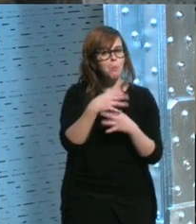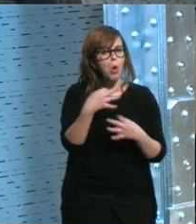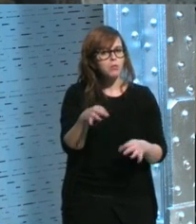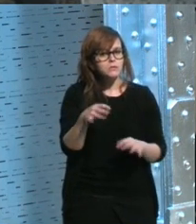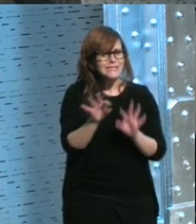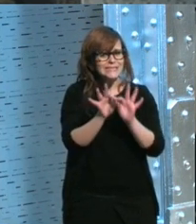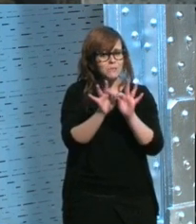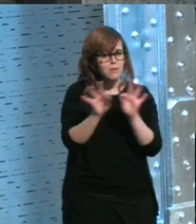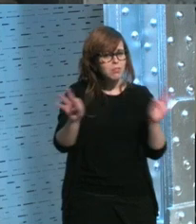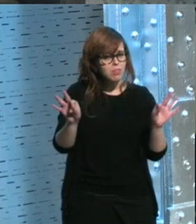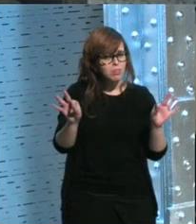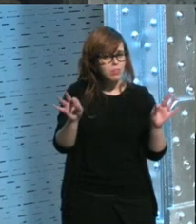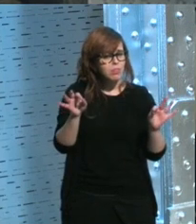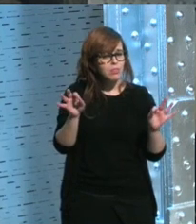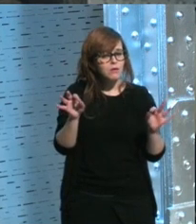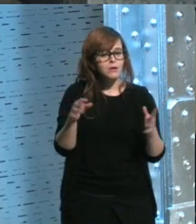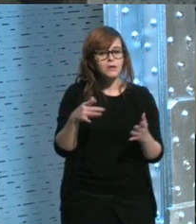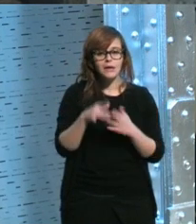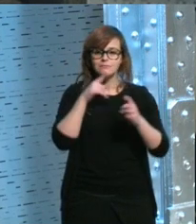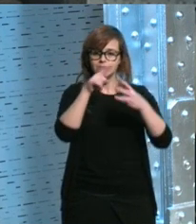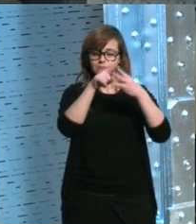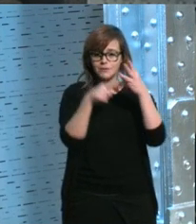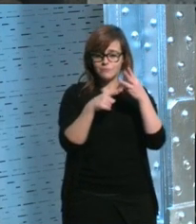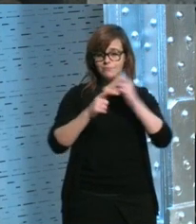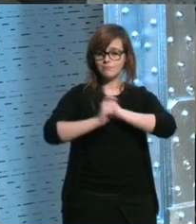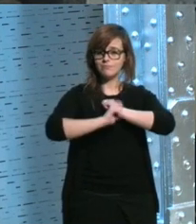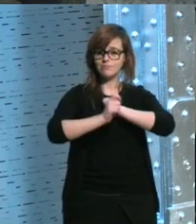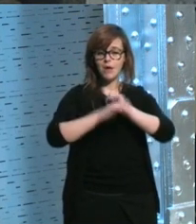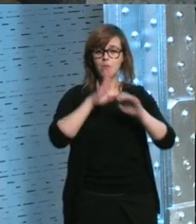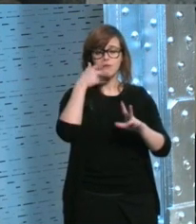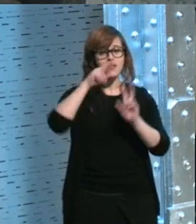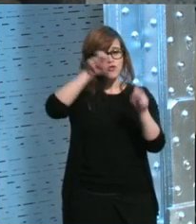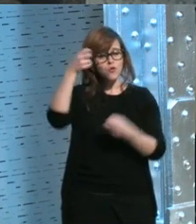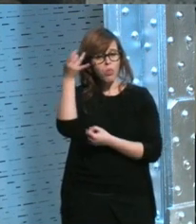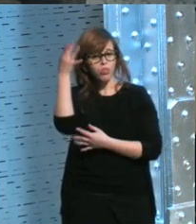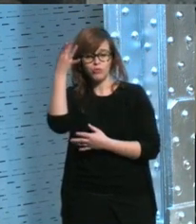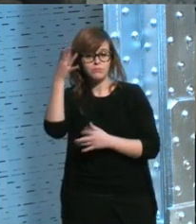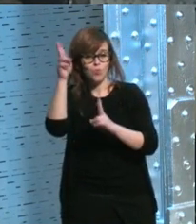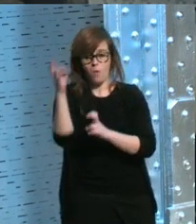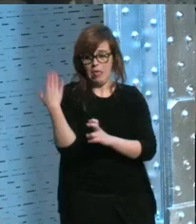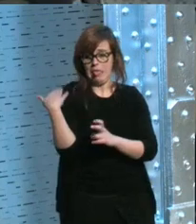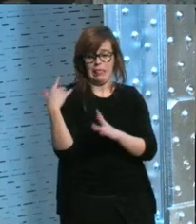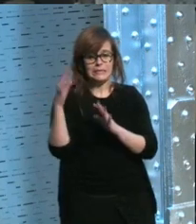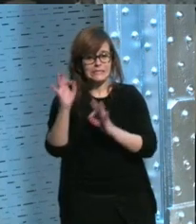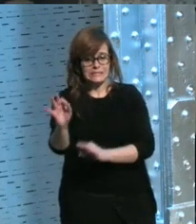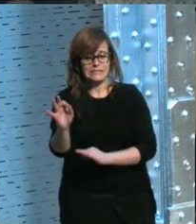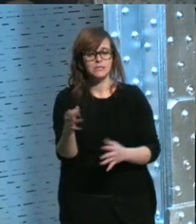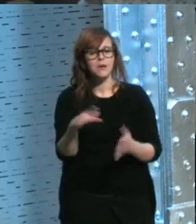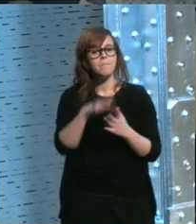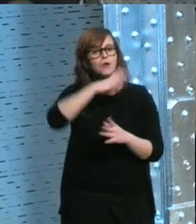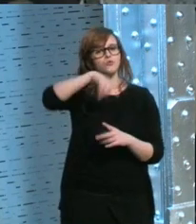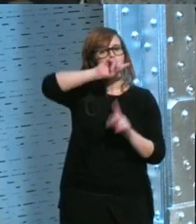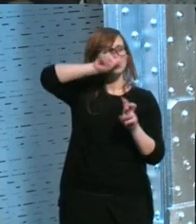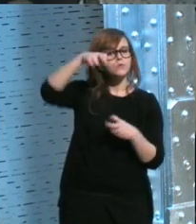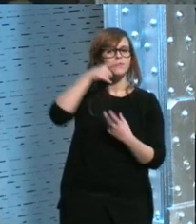simplicidad máxima. Estas tres claves están en buena parte de la innovación nueva. Para nosotros la innovación es